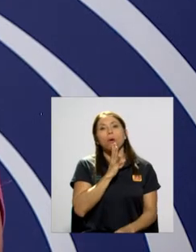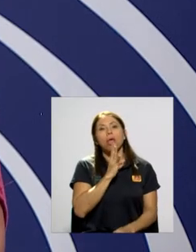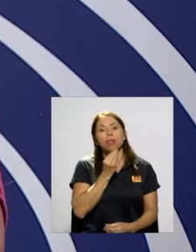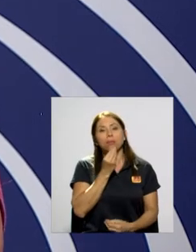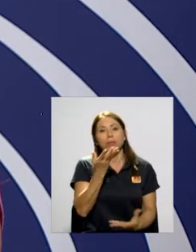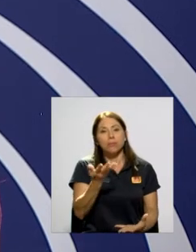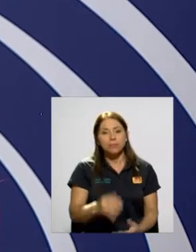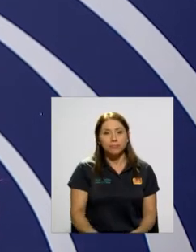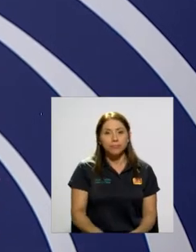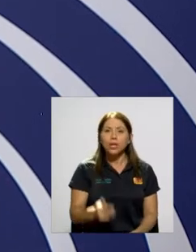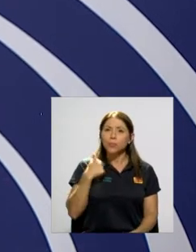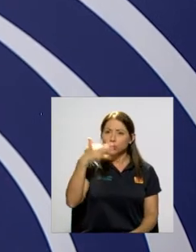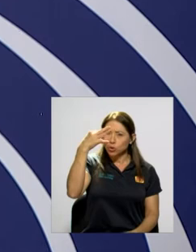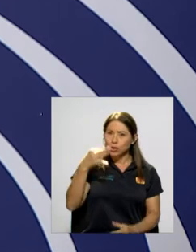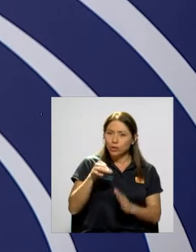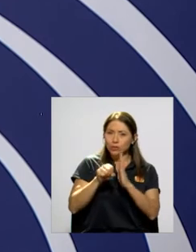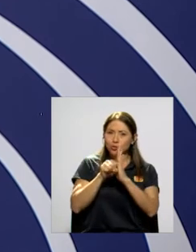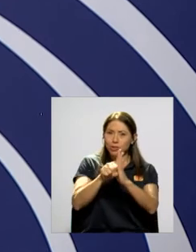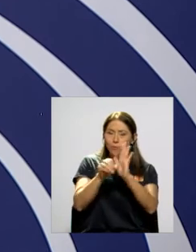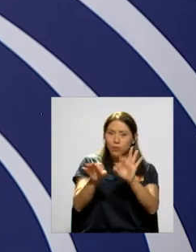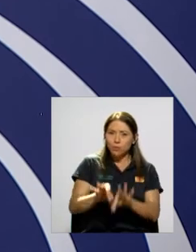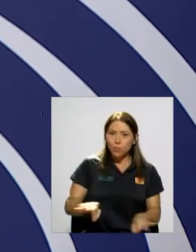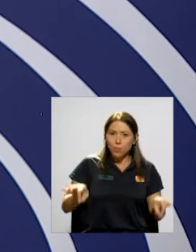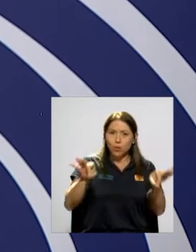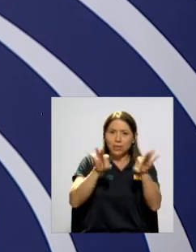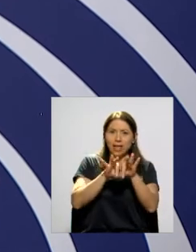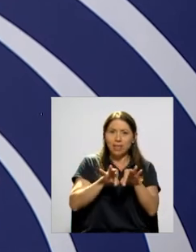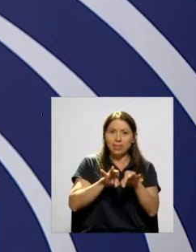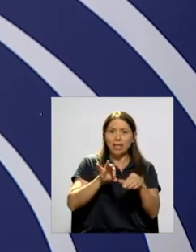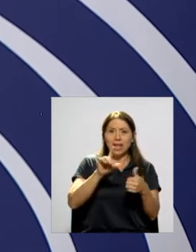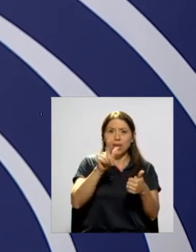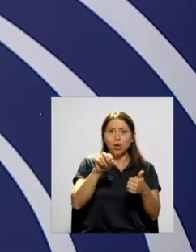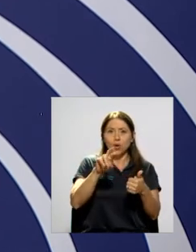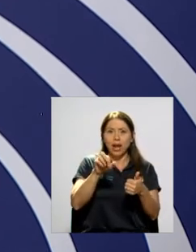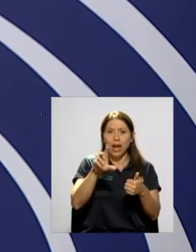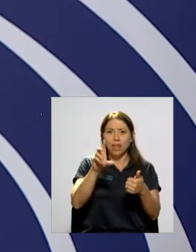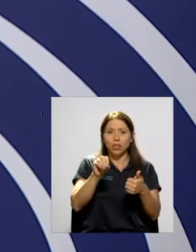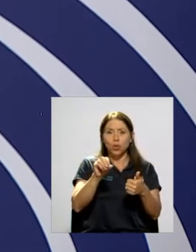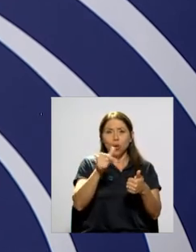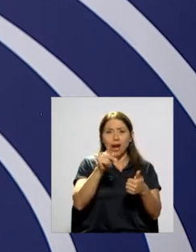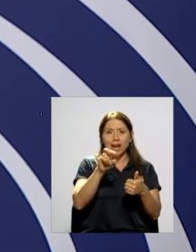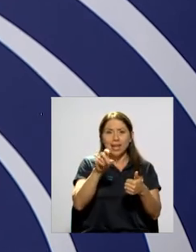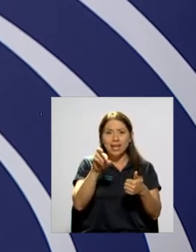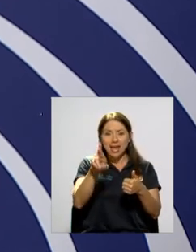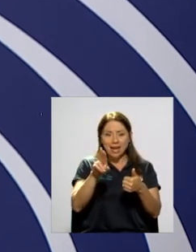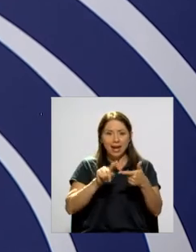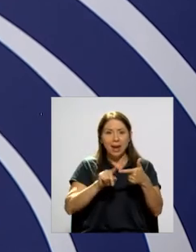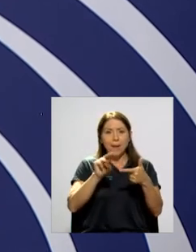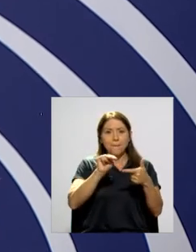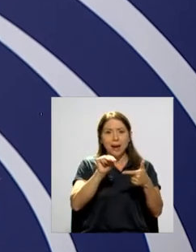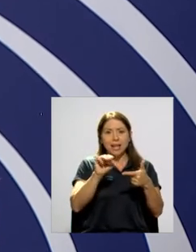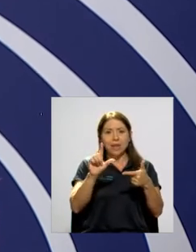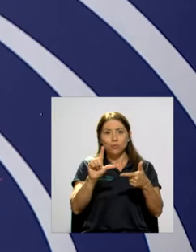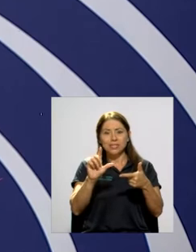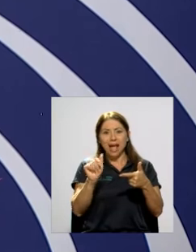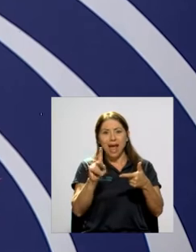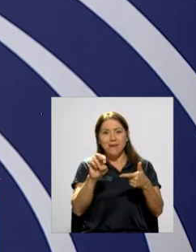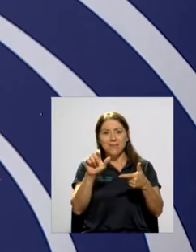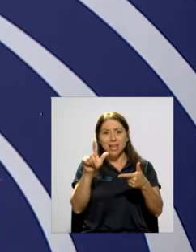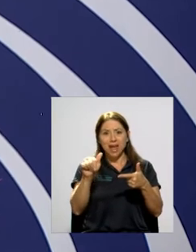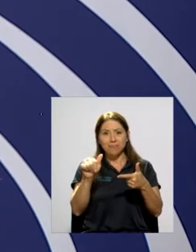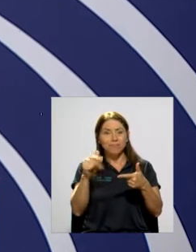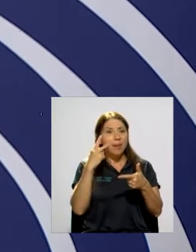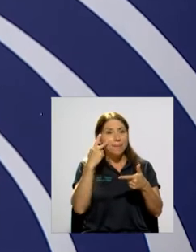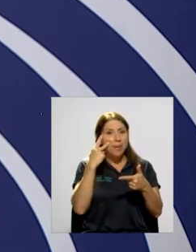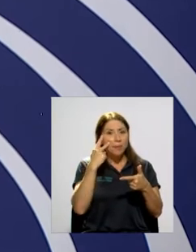Bueno, yo creo que es un simbolismo importante. Leonardo Garnier también, María Elisa Ávila. O sea, vemos a sectores que, bueno,